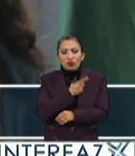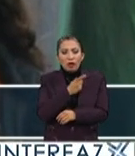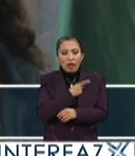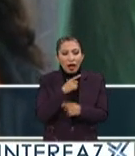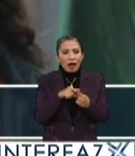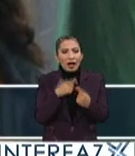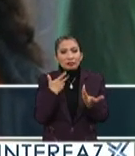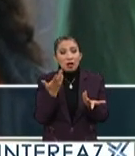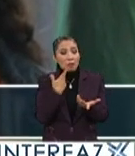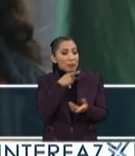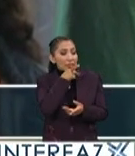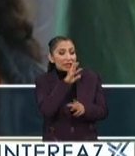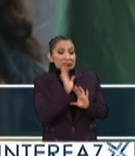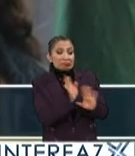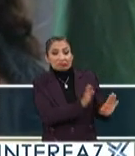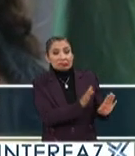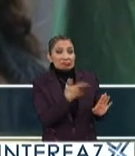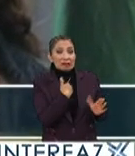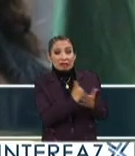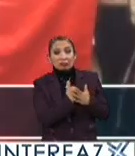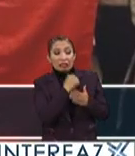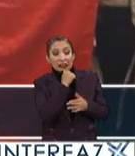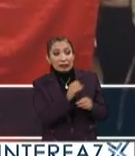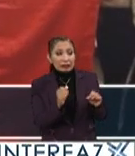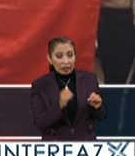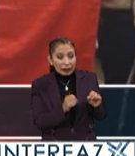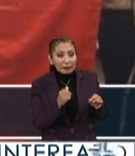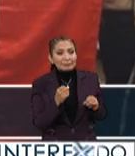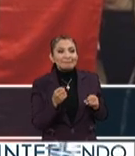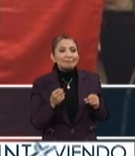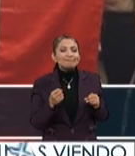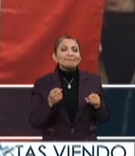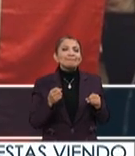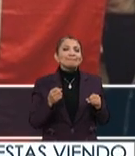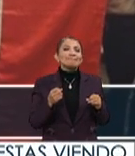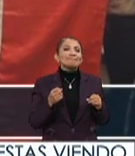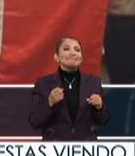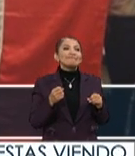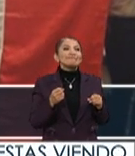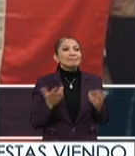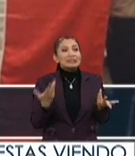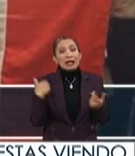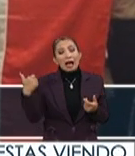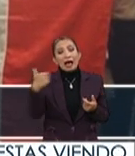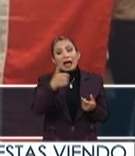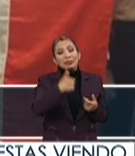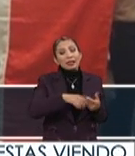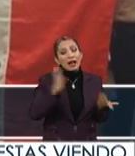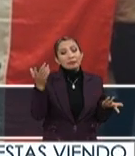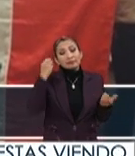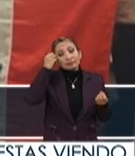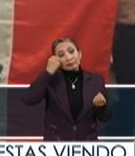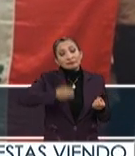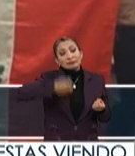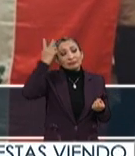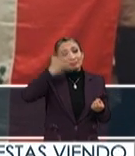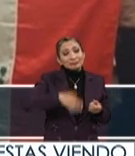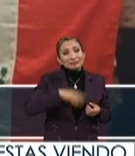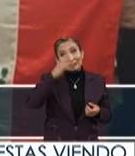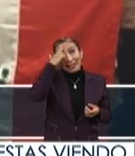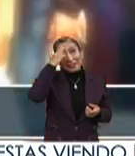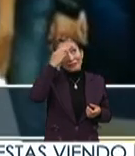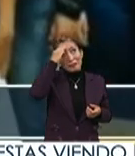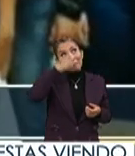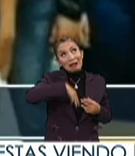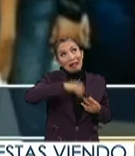sola sin la ayuda de tus papás ni nada de eso. Y cada quien pues ¿De- resolvió pues... ¿De qué sus te estás circunstancias.